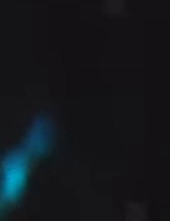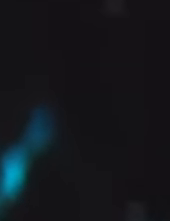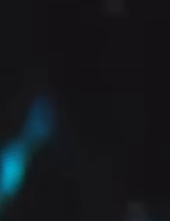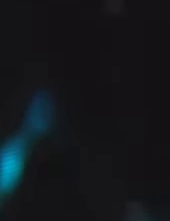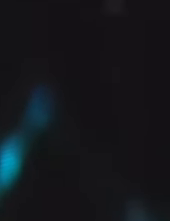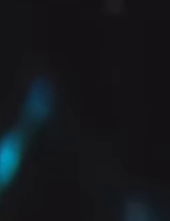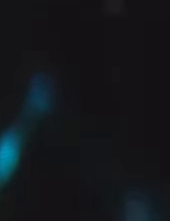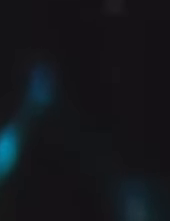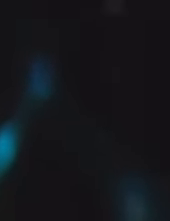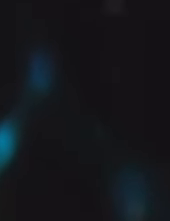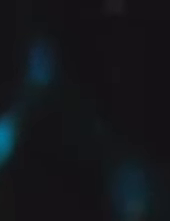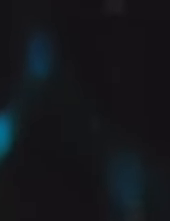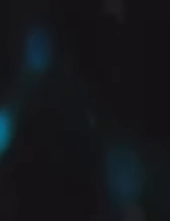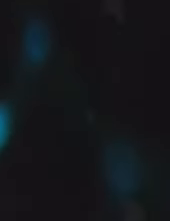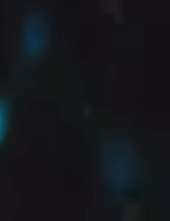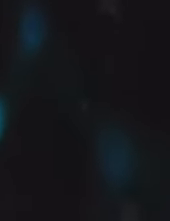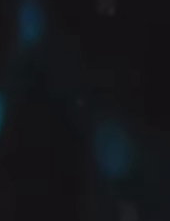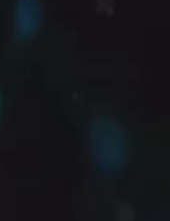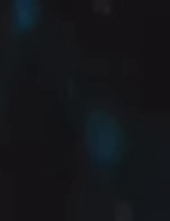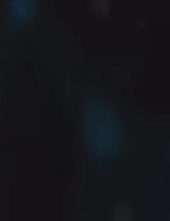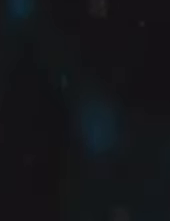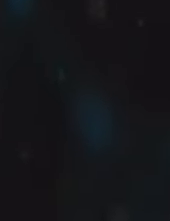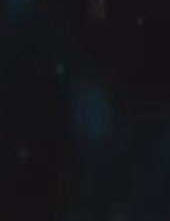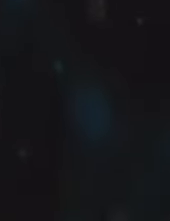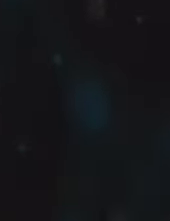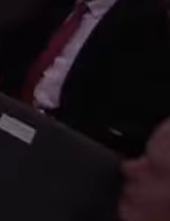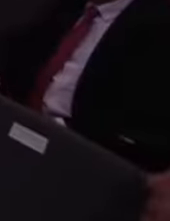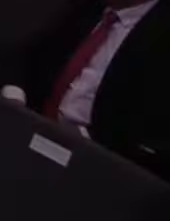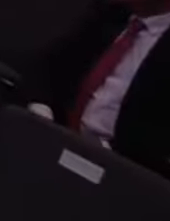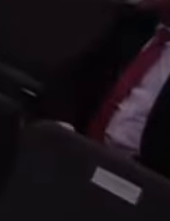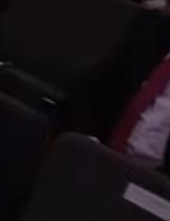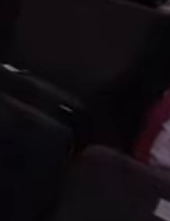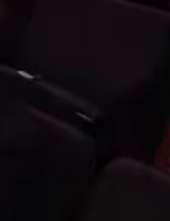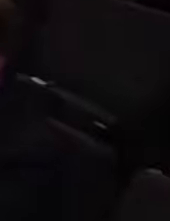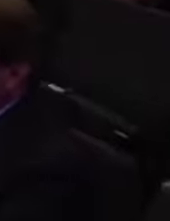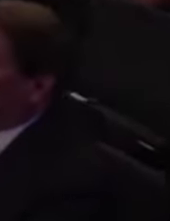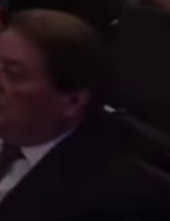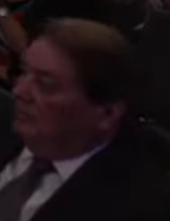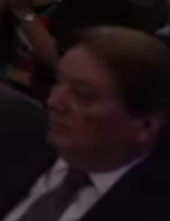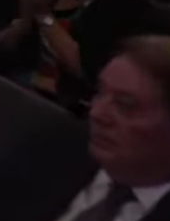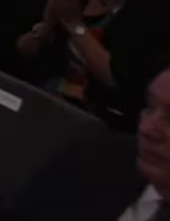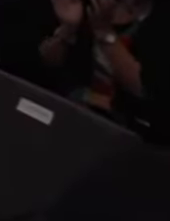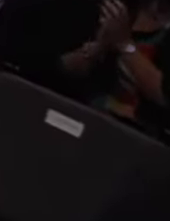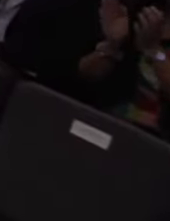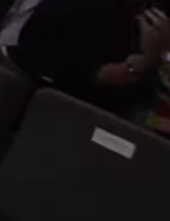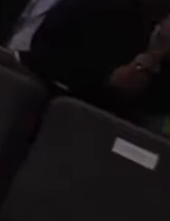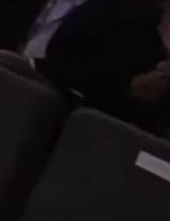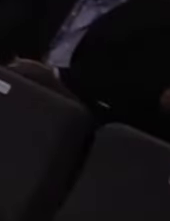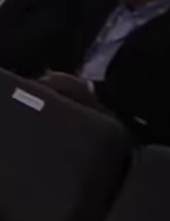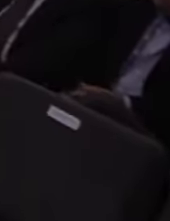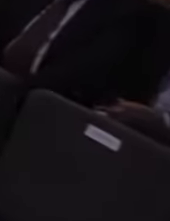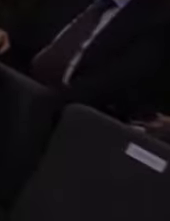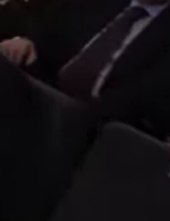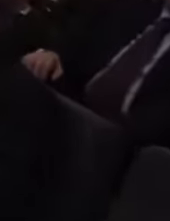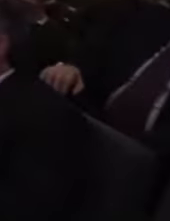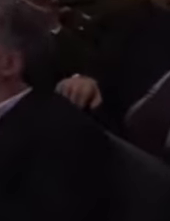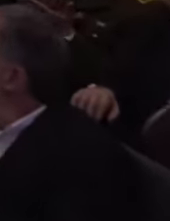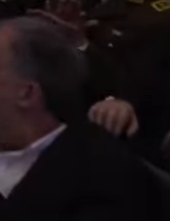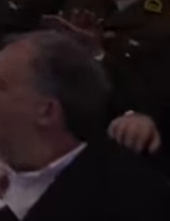presidente repú qui va estar acá entregando algunas palabras presidente adelante por